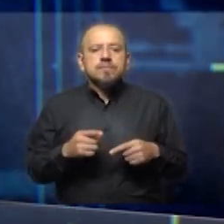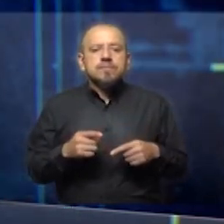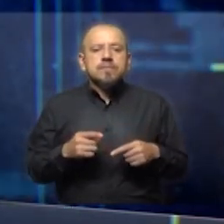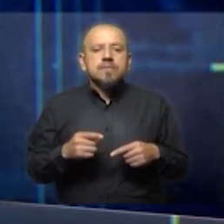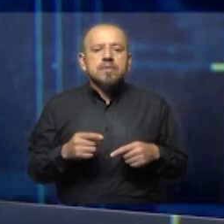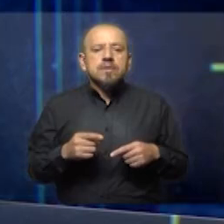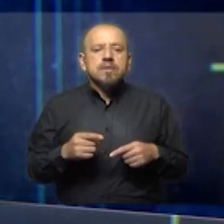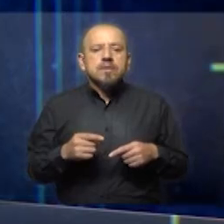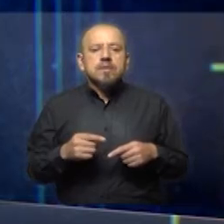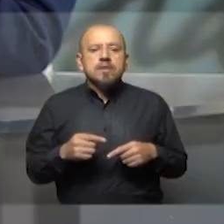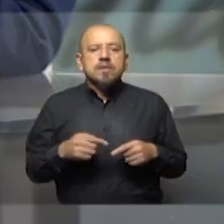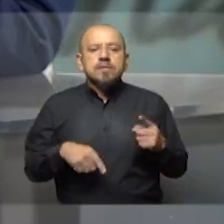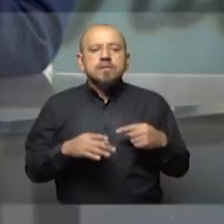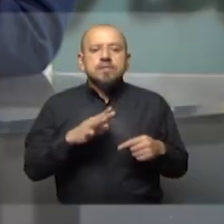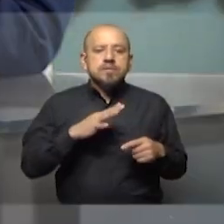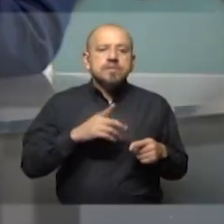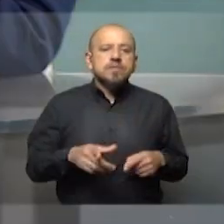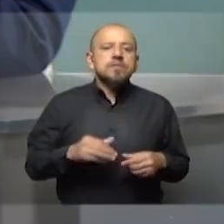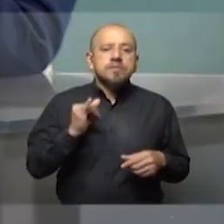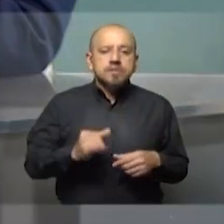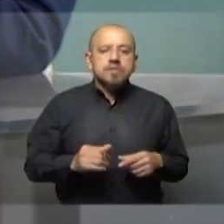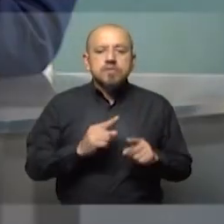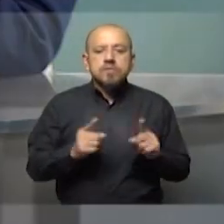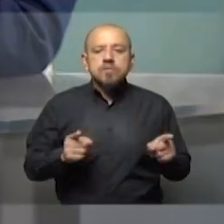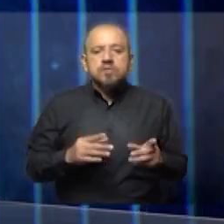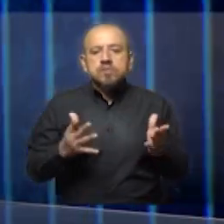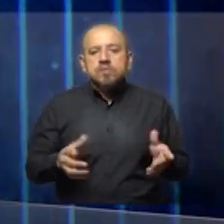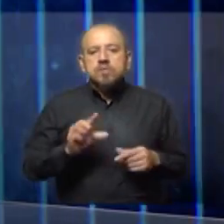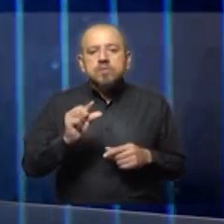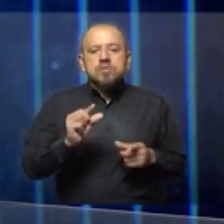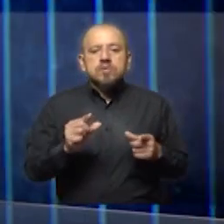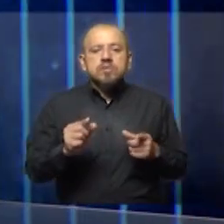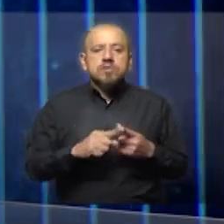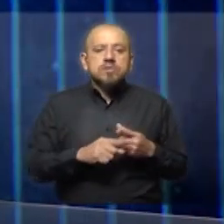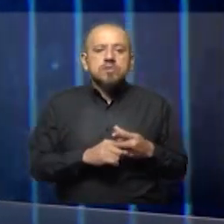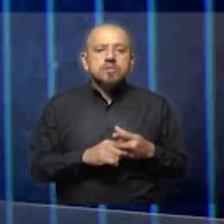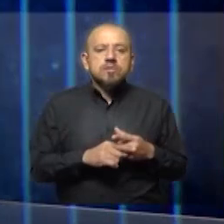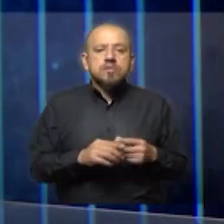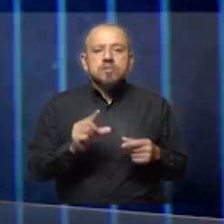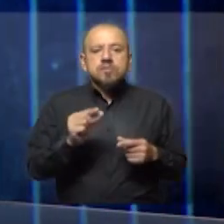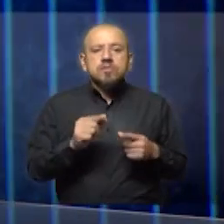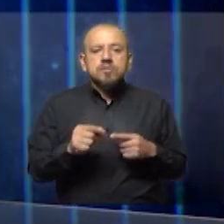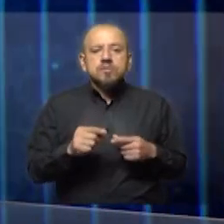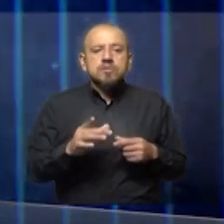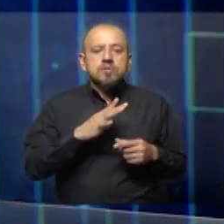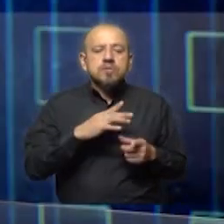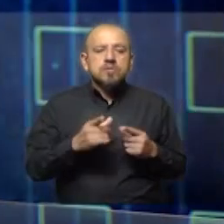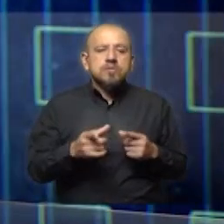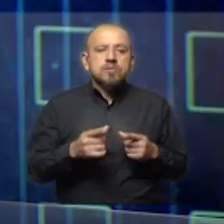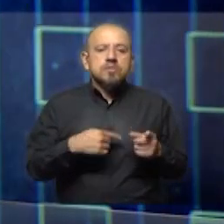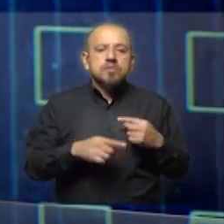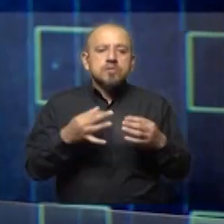bloque anterior parecería que está bien siempre y cuando sea poquito y que ese poquito te permita